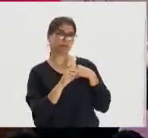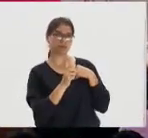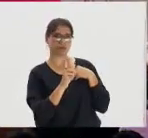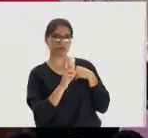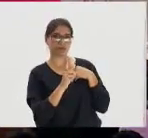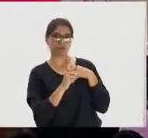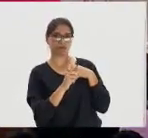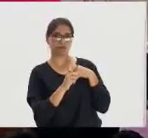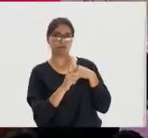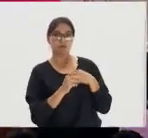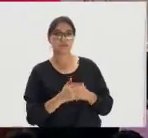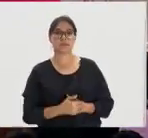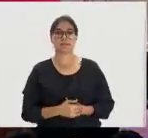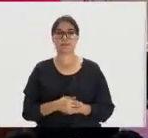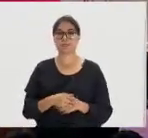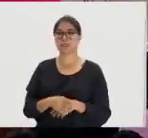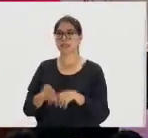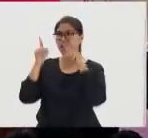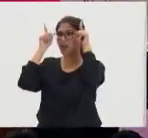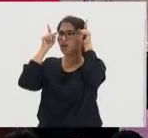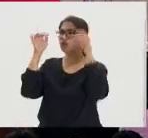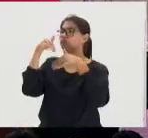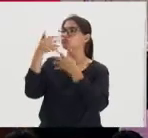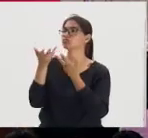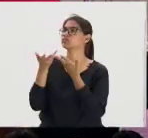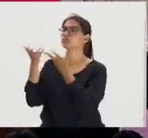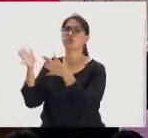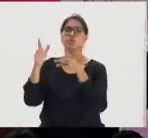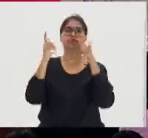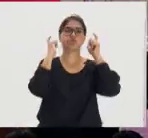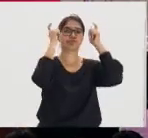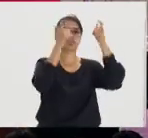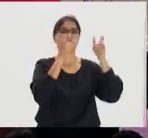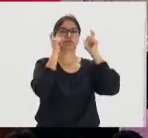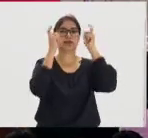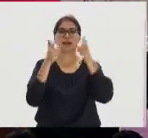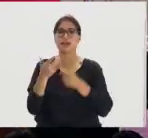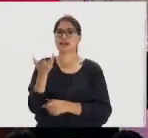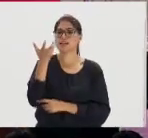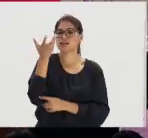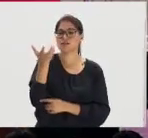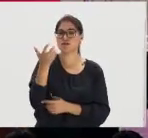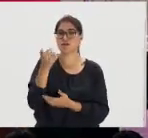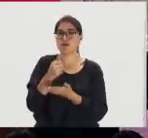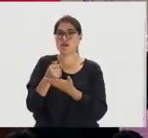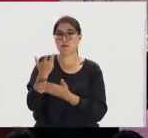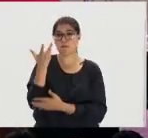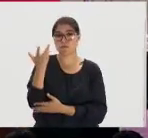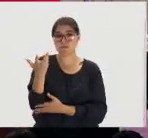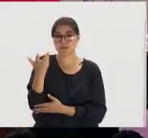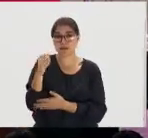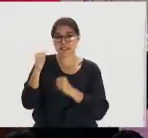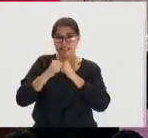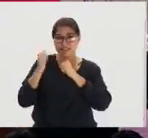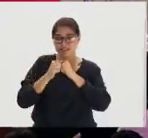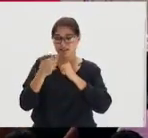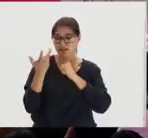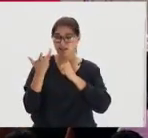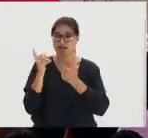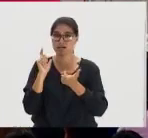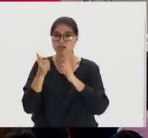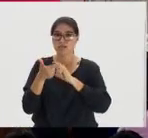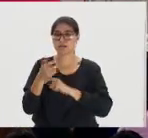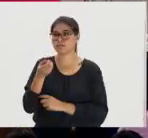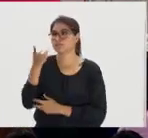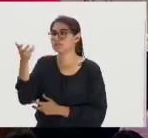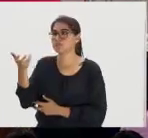Te voy a dar los reinos. Si me adorás, convertí esta piedra en pan. Hermano, usted no se mueva porque